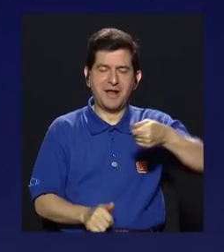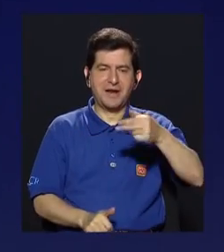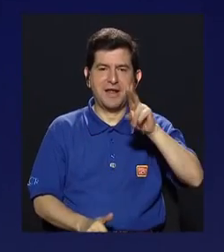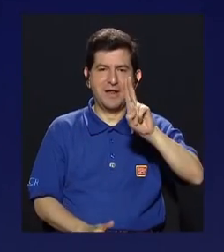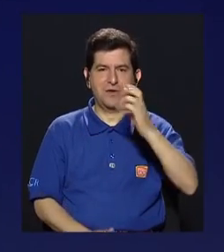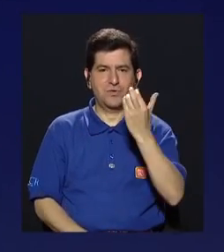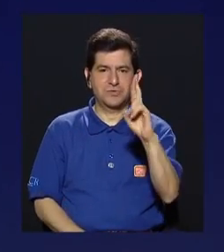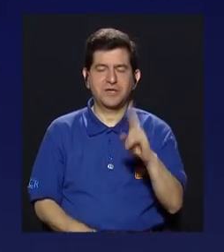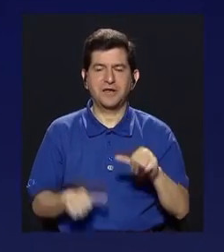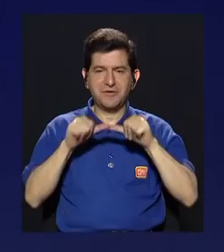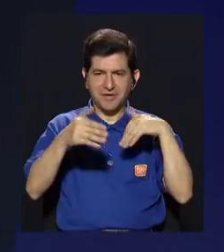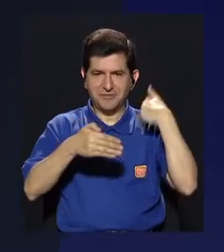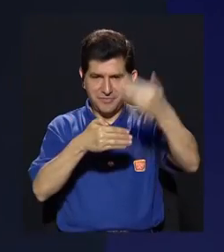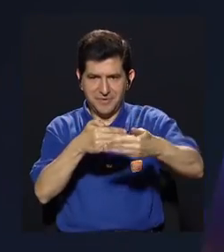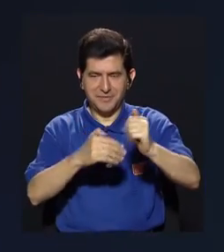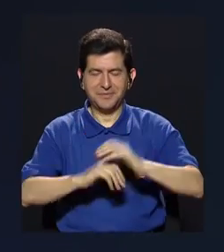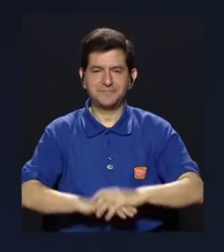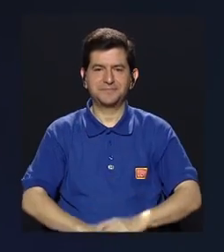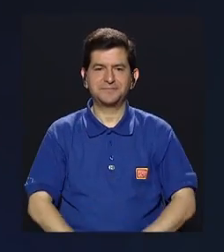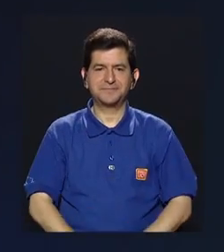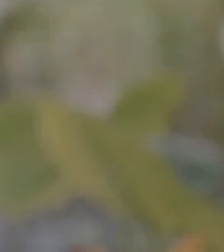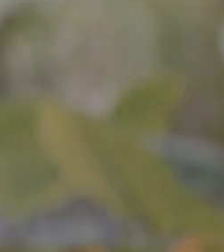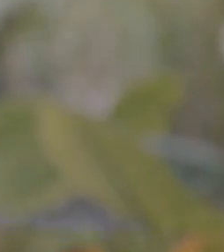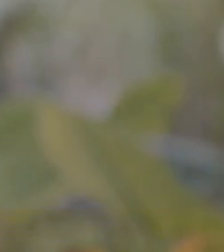canal user ya volvemos